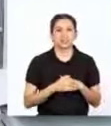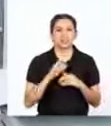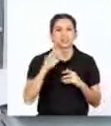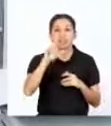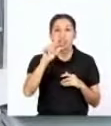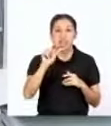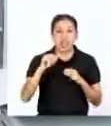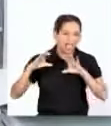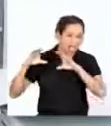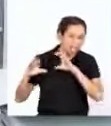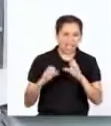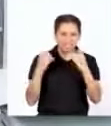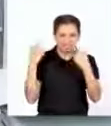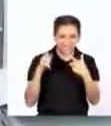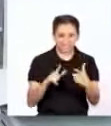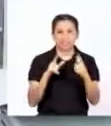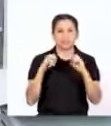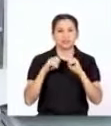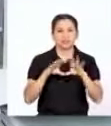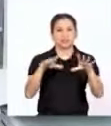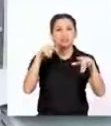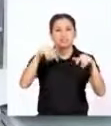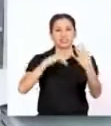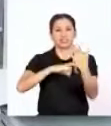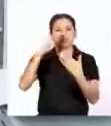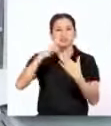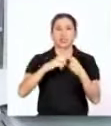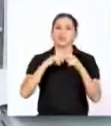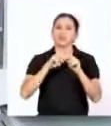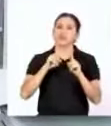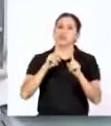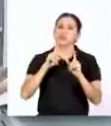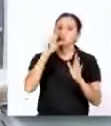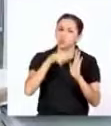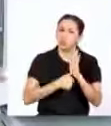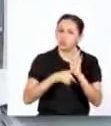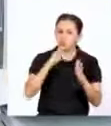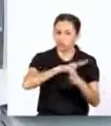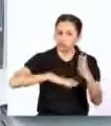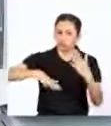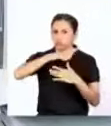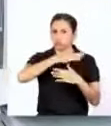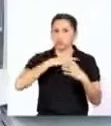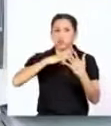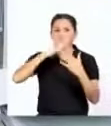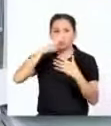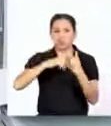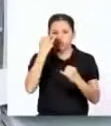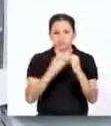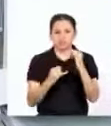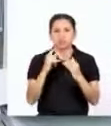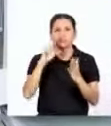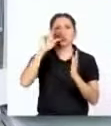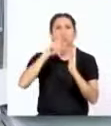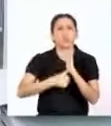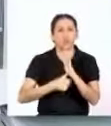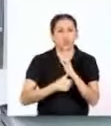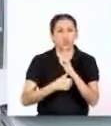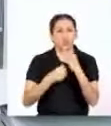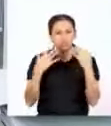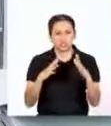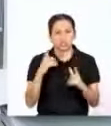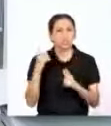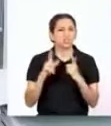participativo, la ejecución del proyecto. Pero, ¿qué hacemos luego de que hayamos concluido nuestro proyecto?